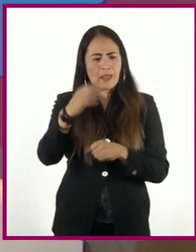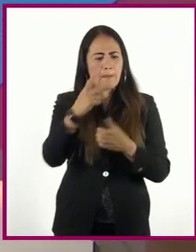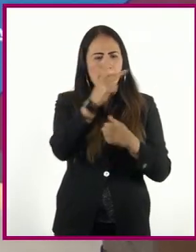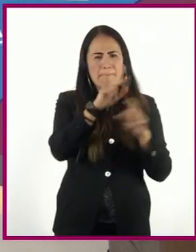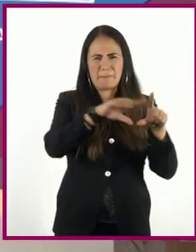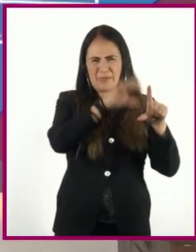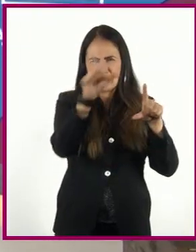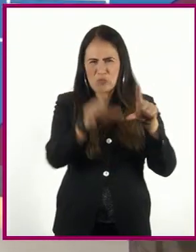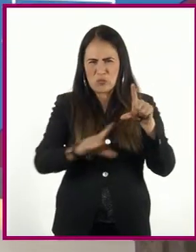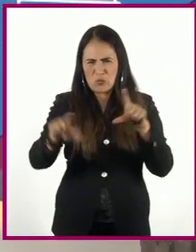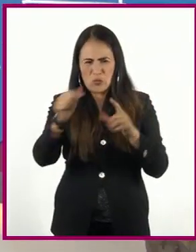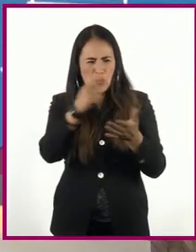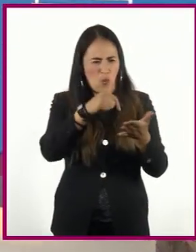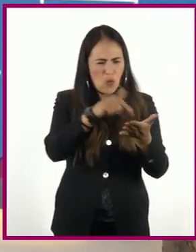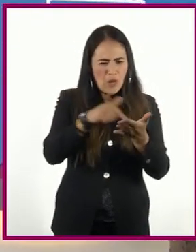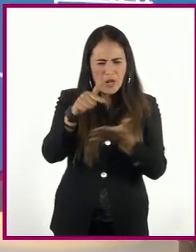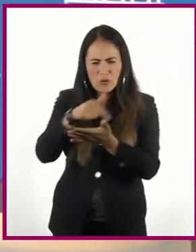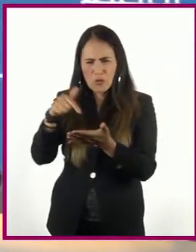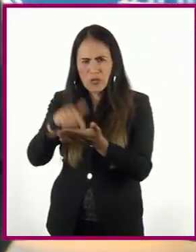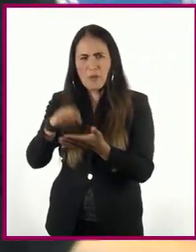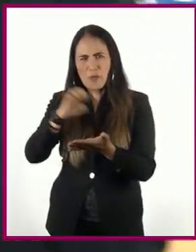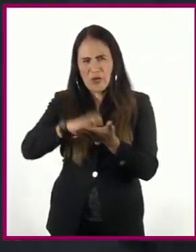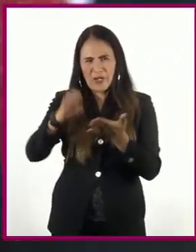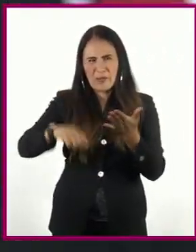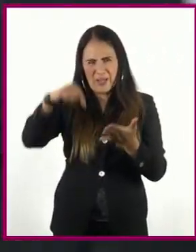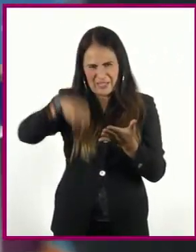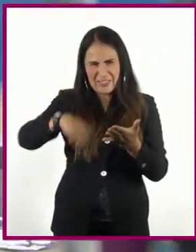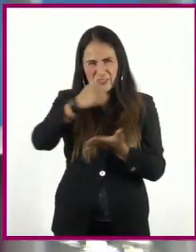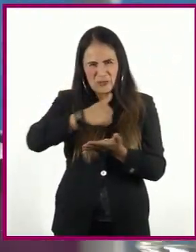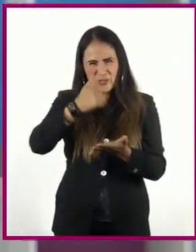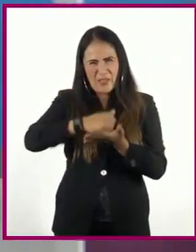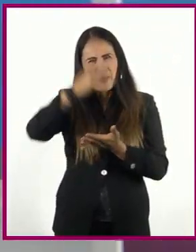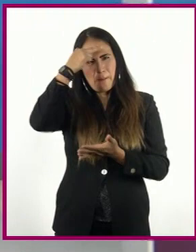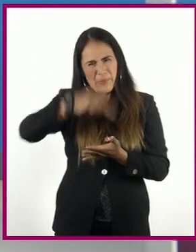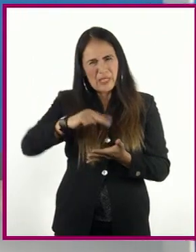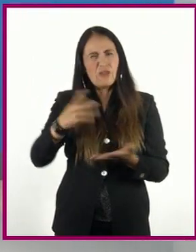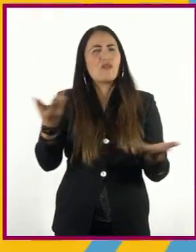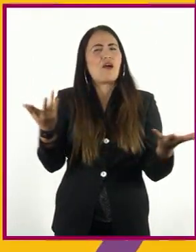país, en este caso en la Ciudad de México.